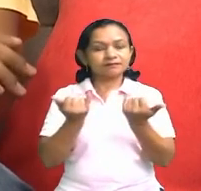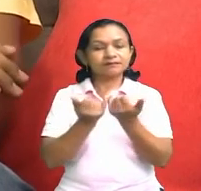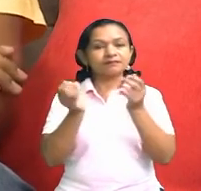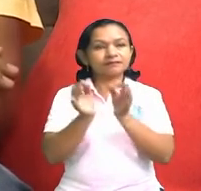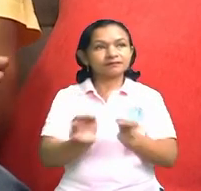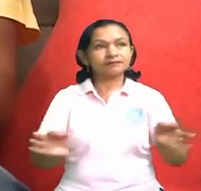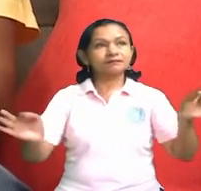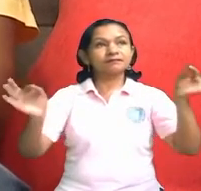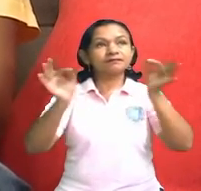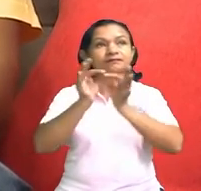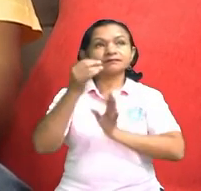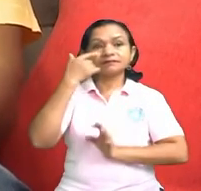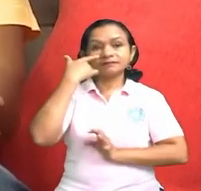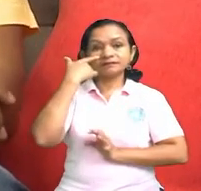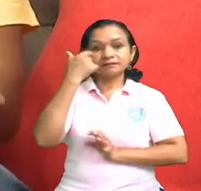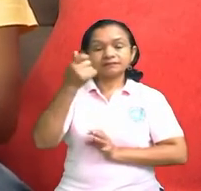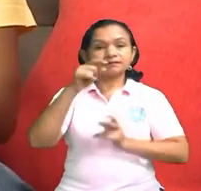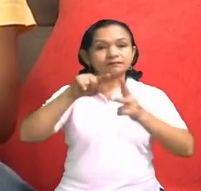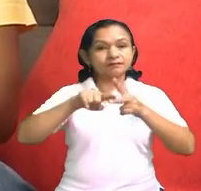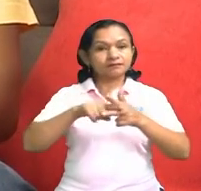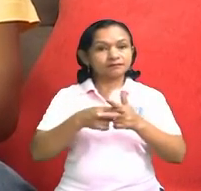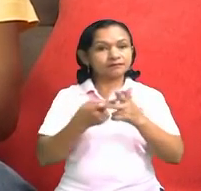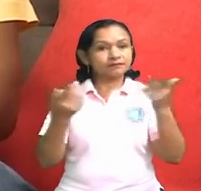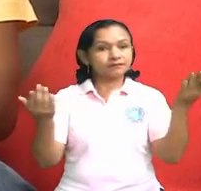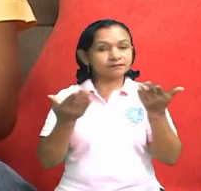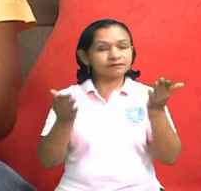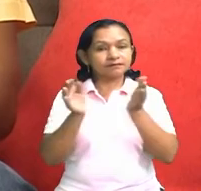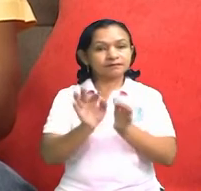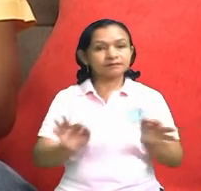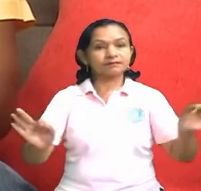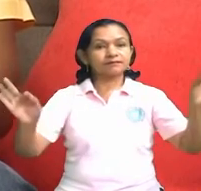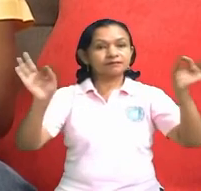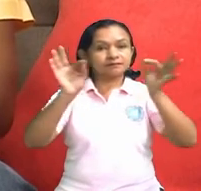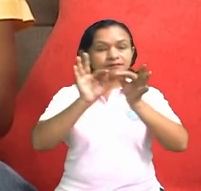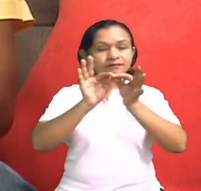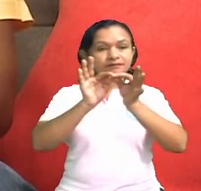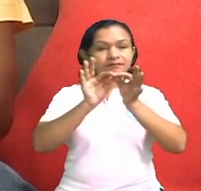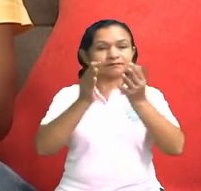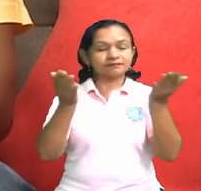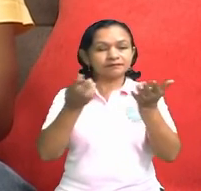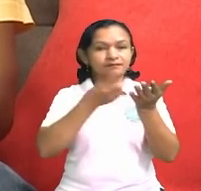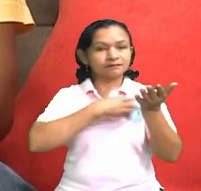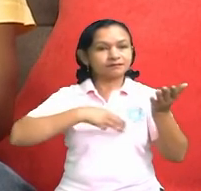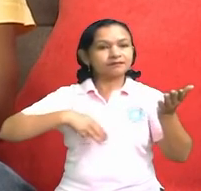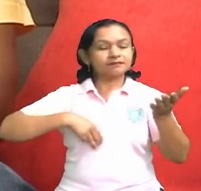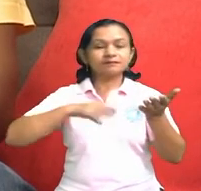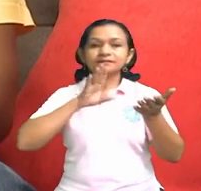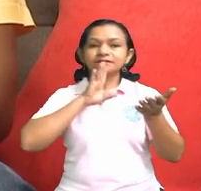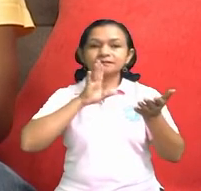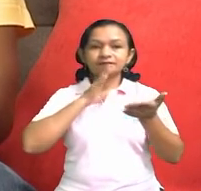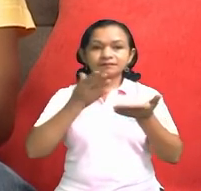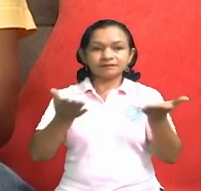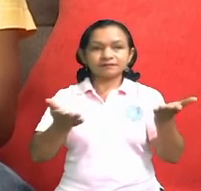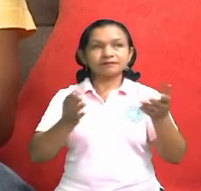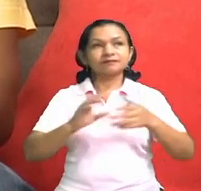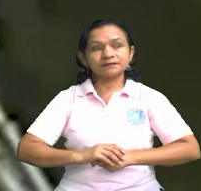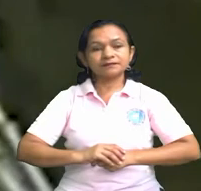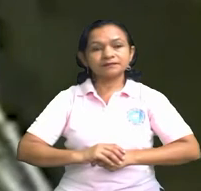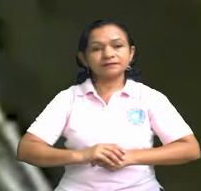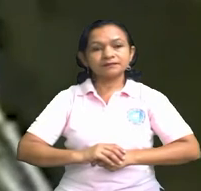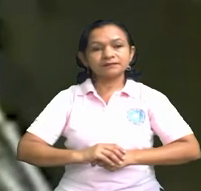es importante conocer un poquito los orígenes de esta importante, de este importante Ministerio. Adelante con el